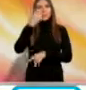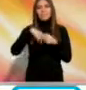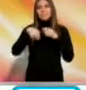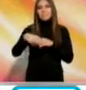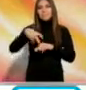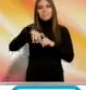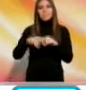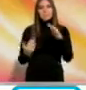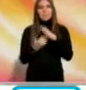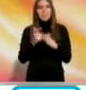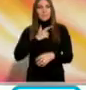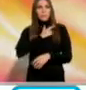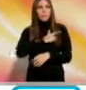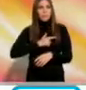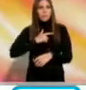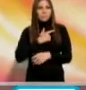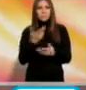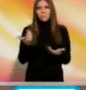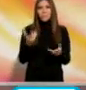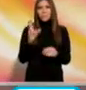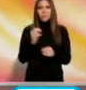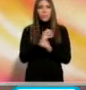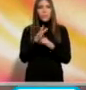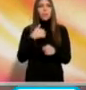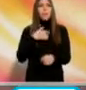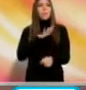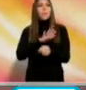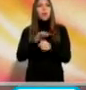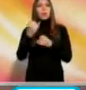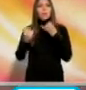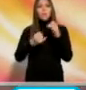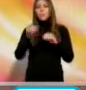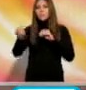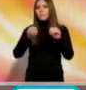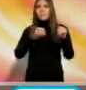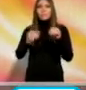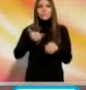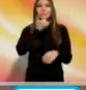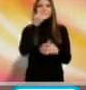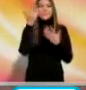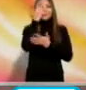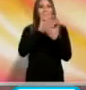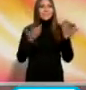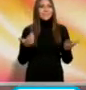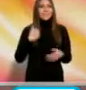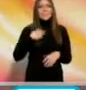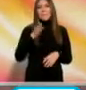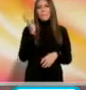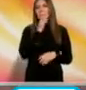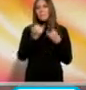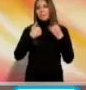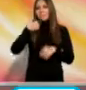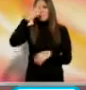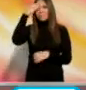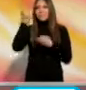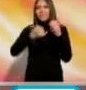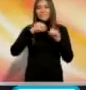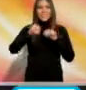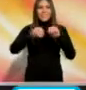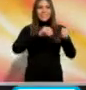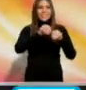me gusta esto. ¿Te gusta? Aunque no está claro yo con cuáles juego, ¿verdad? Ya me veremos. digas a mí, porque yo soy malísimo para ajedrez. Oye, no nos vayas